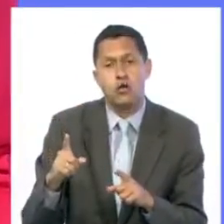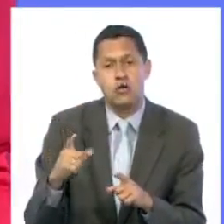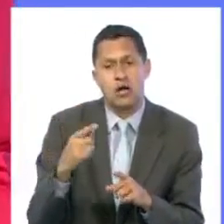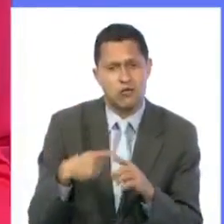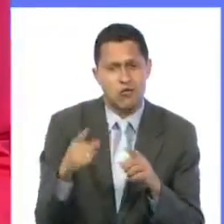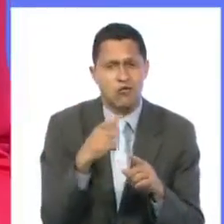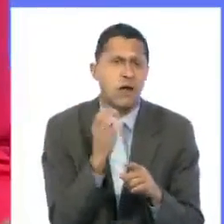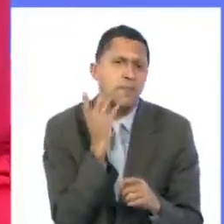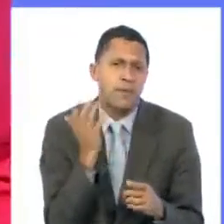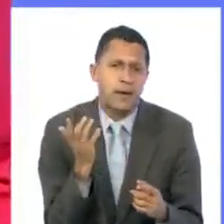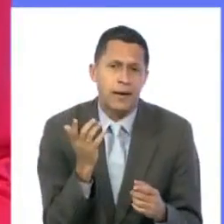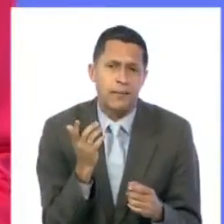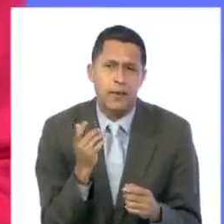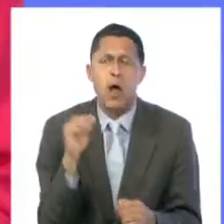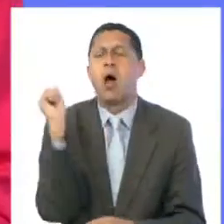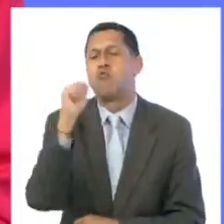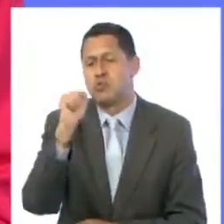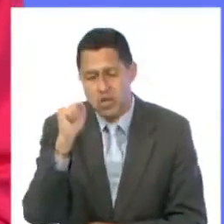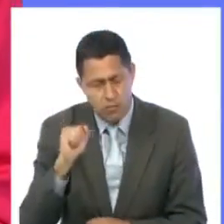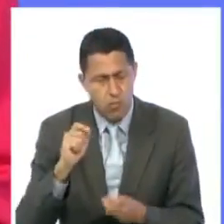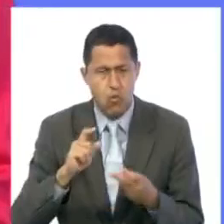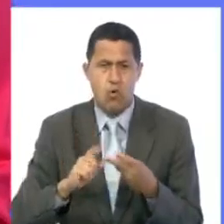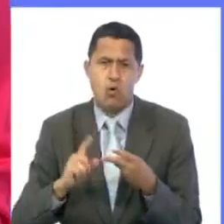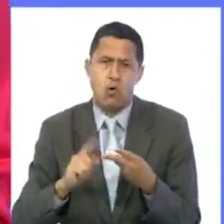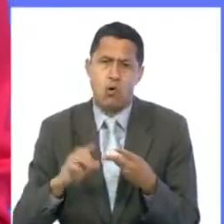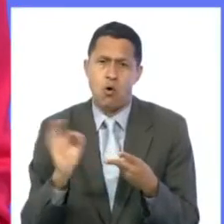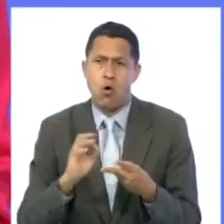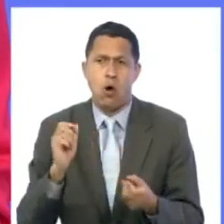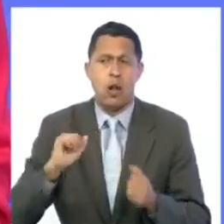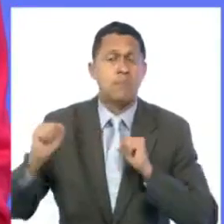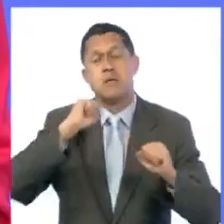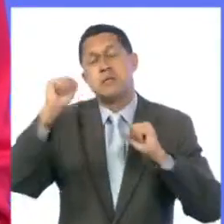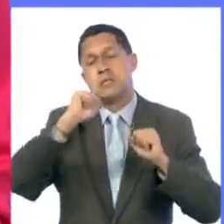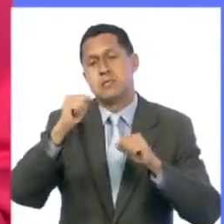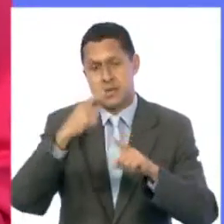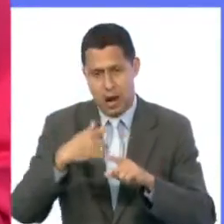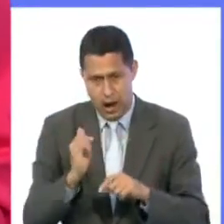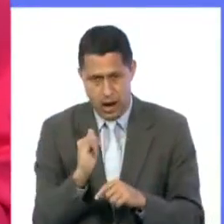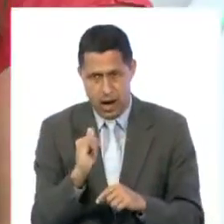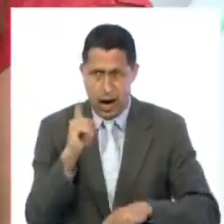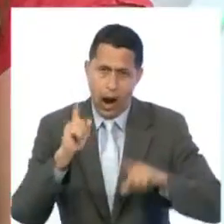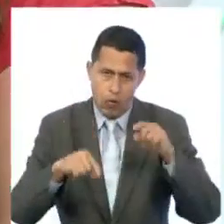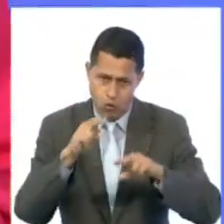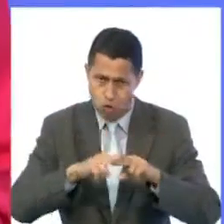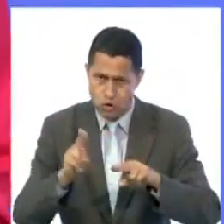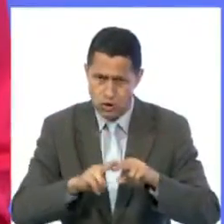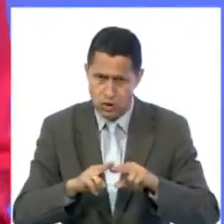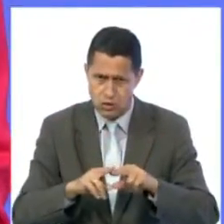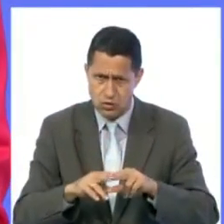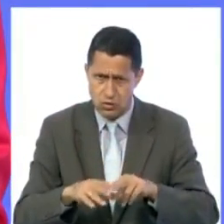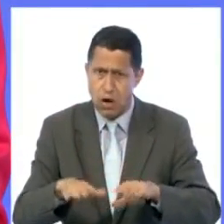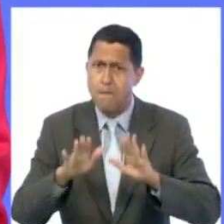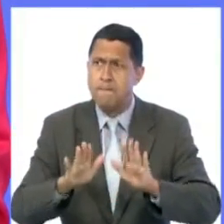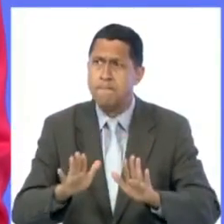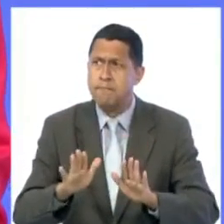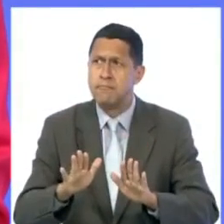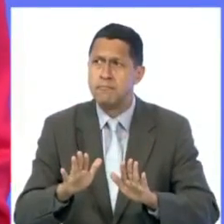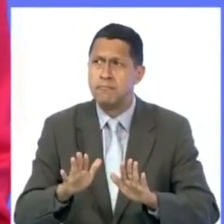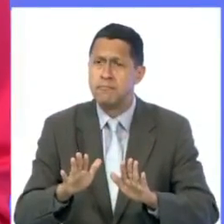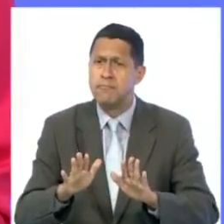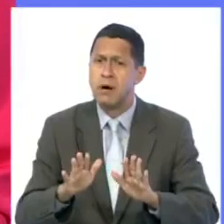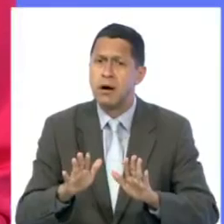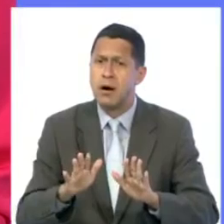porque sobre todo lo veo mucho en padres divorciados, ¿ok? La mamá se cree que mis hijos son míos, no quiero nada con el